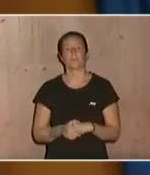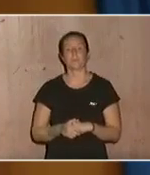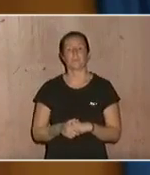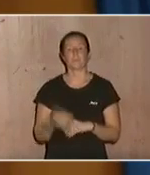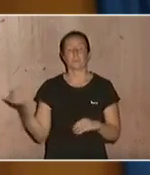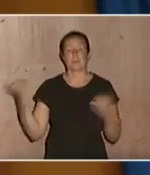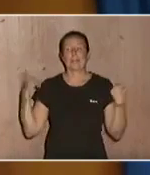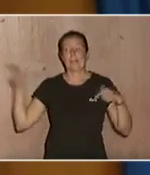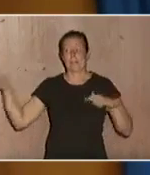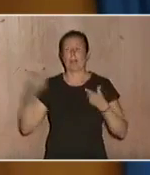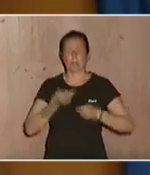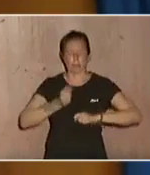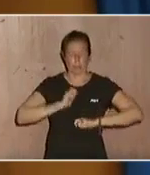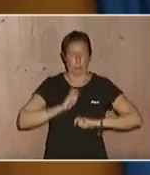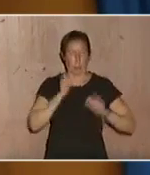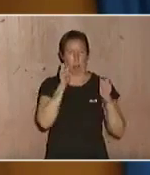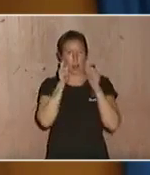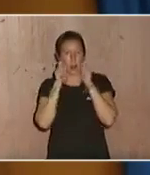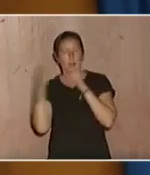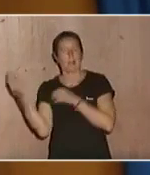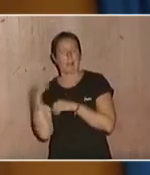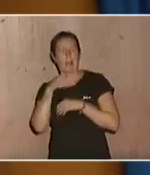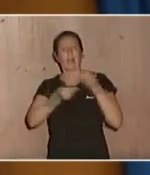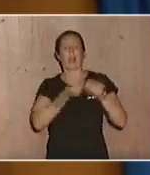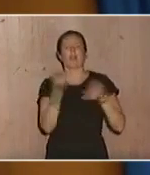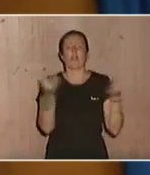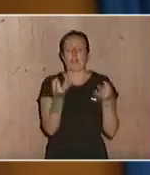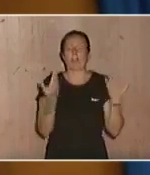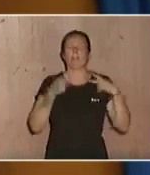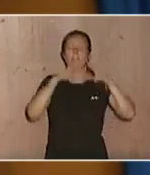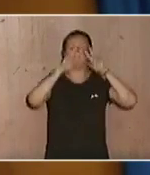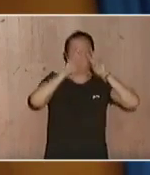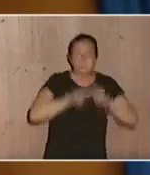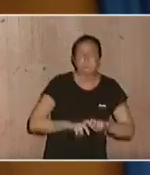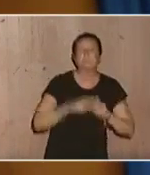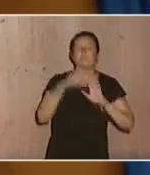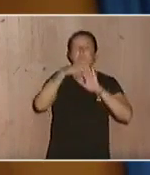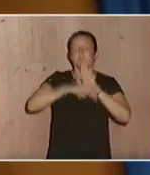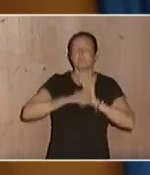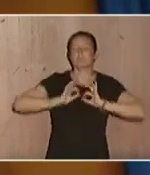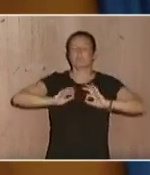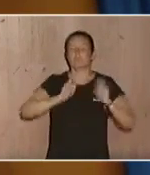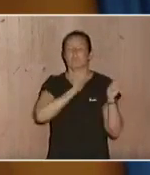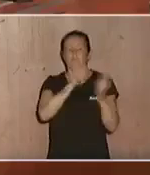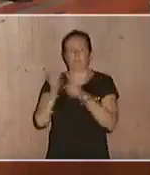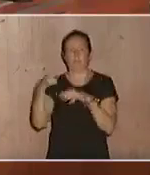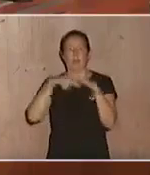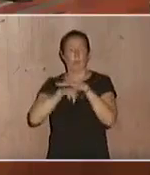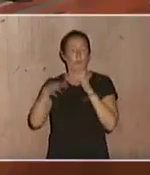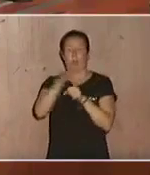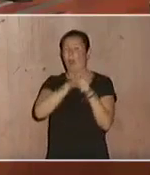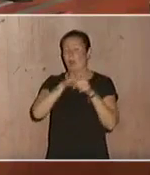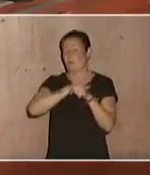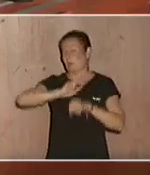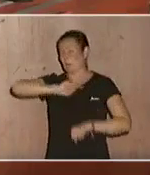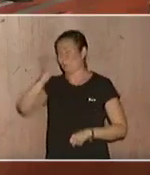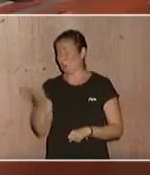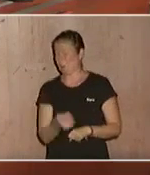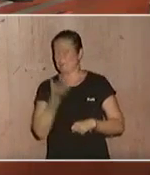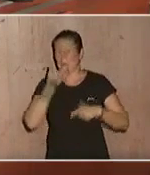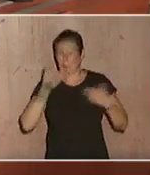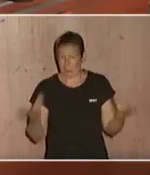numerosas contribuciones, ha estudiado reglas de asignación de recursos en diferentes contextos, como